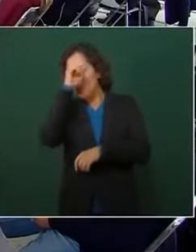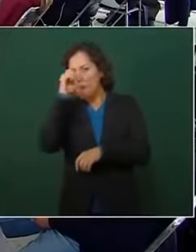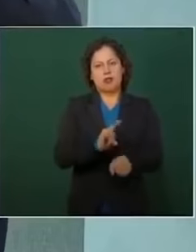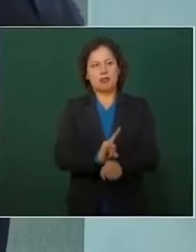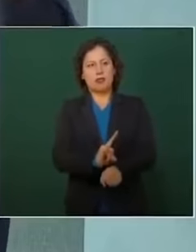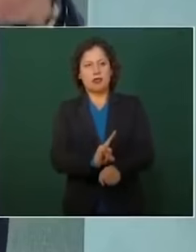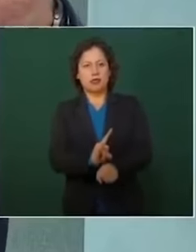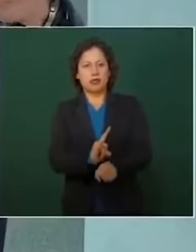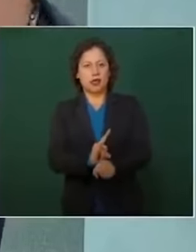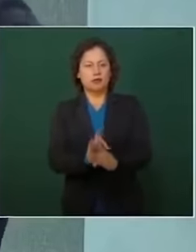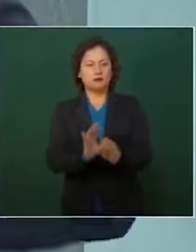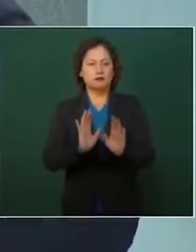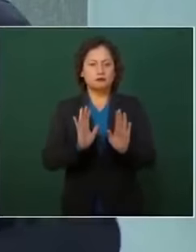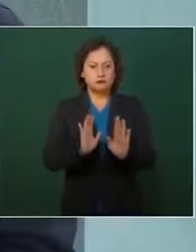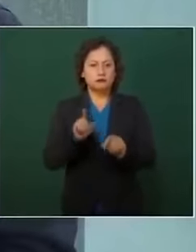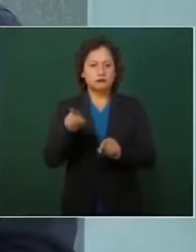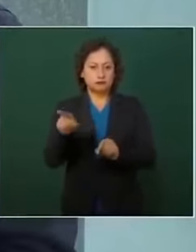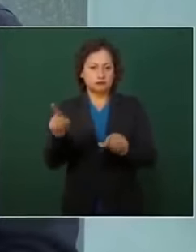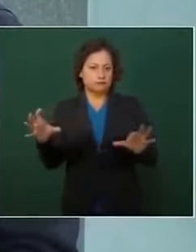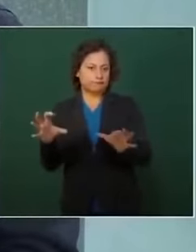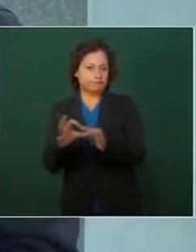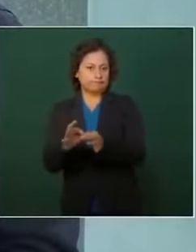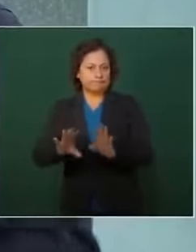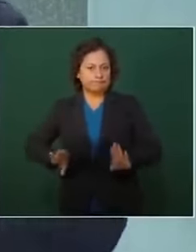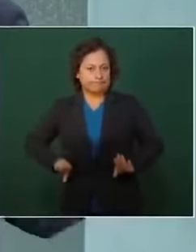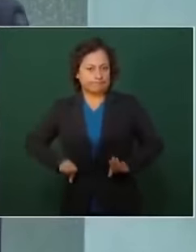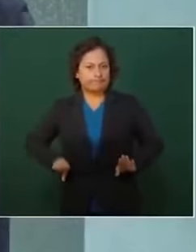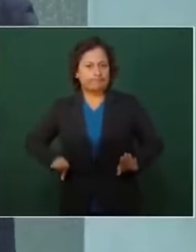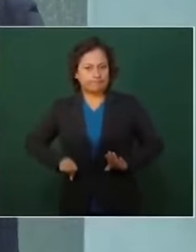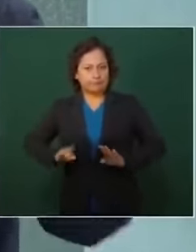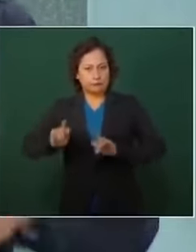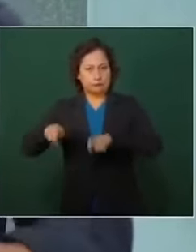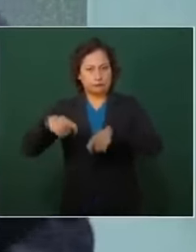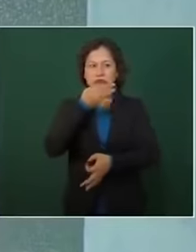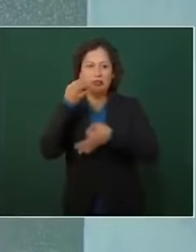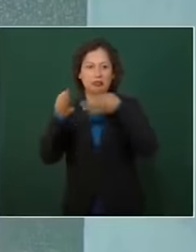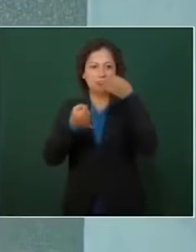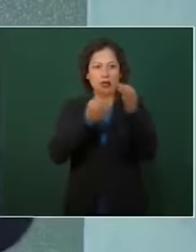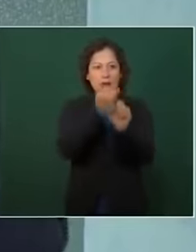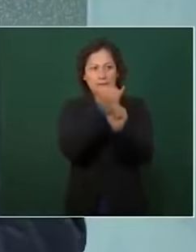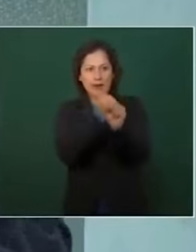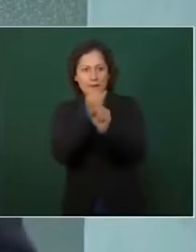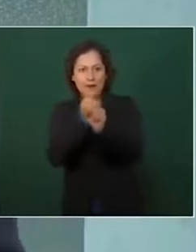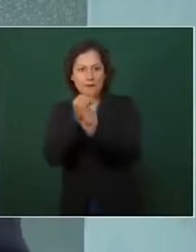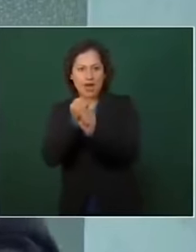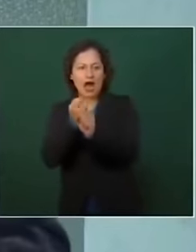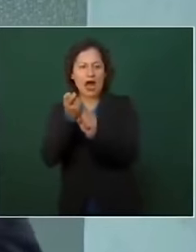a favor del bloque conservador todos estos reportajes calumniosos